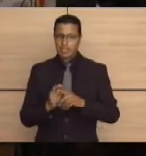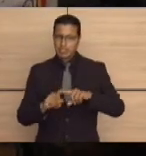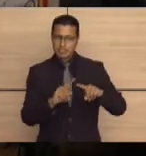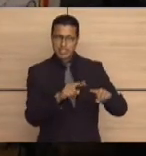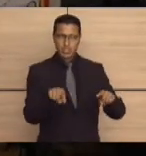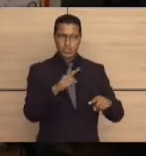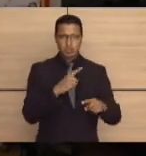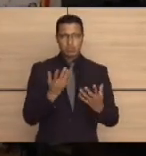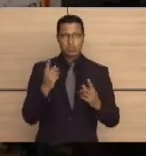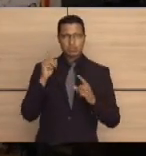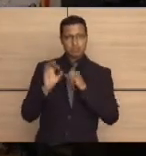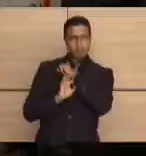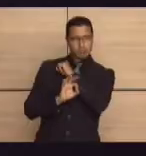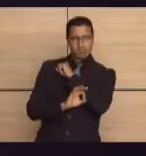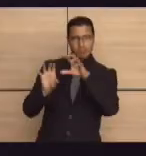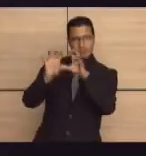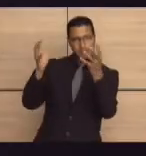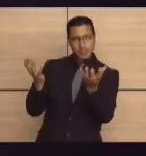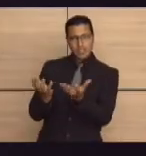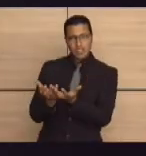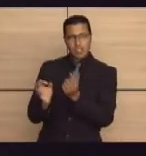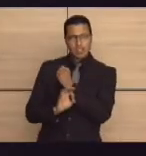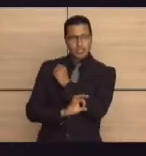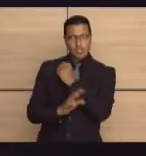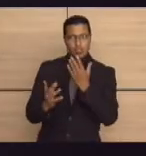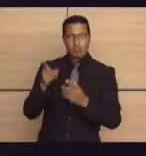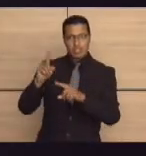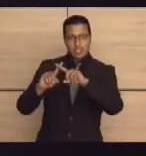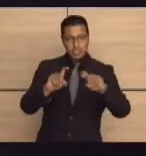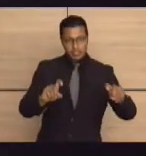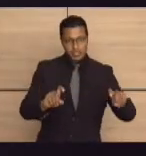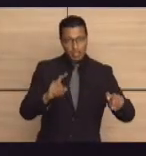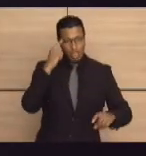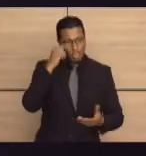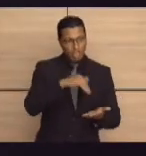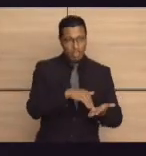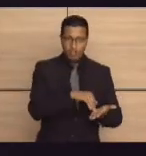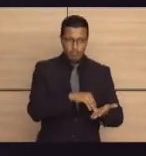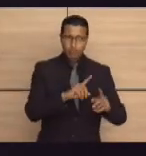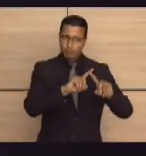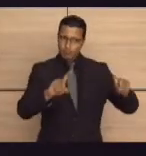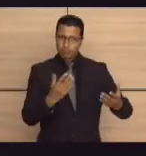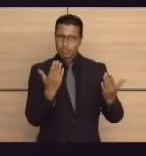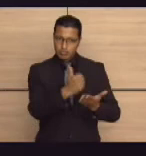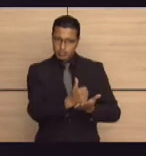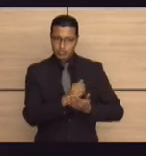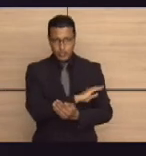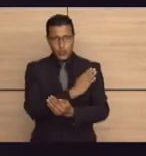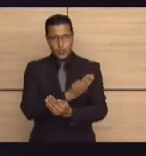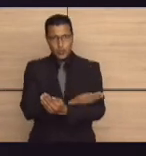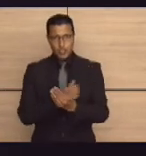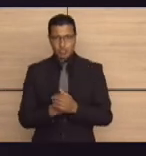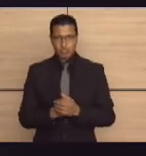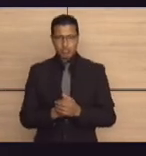comprender el mundo. Veamos en la diversidad una fortaleza y no una debilidad. La democracia no es la imposición de